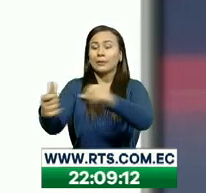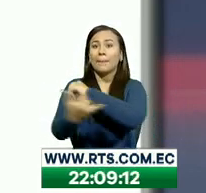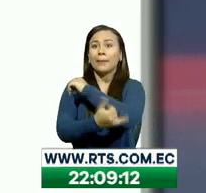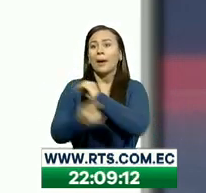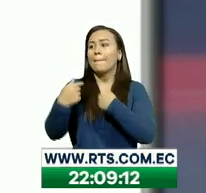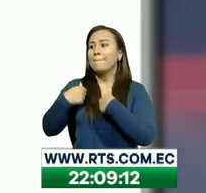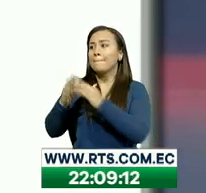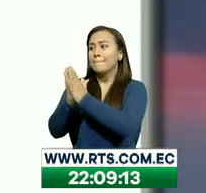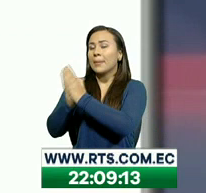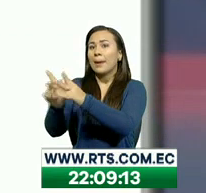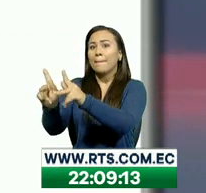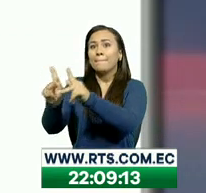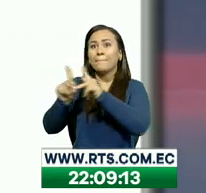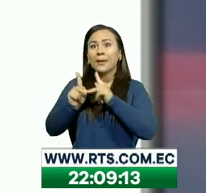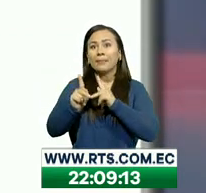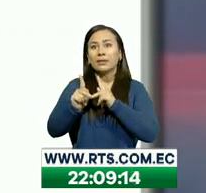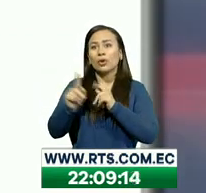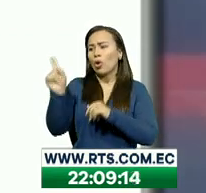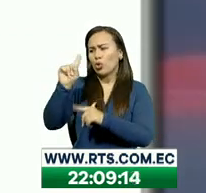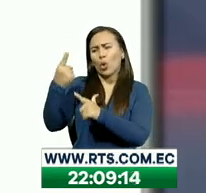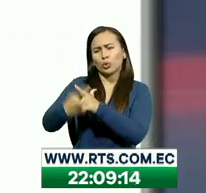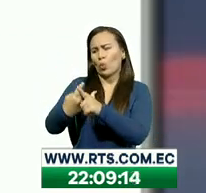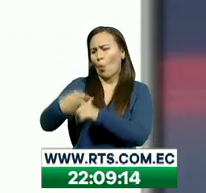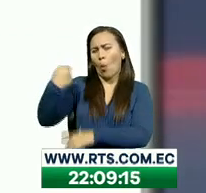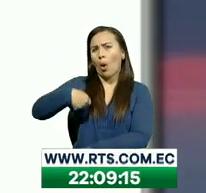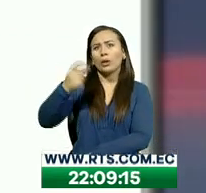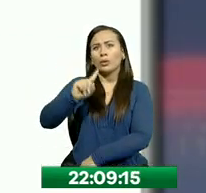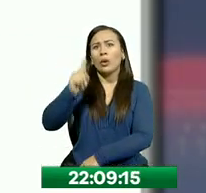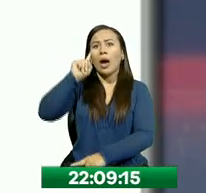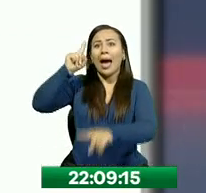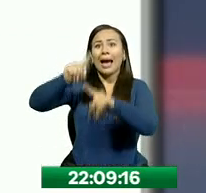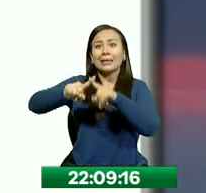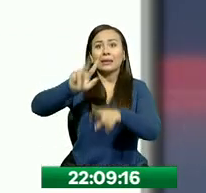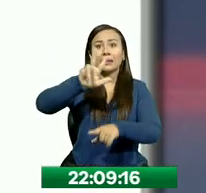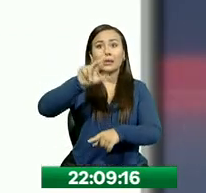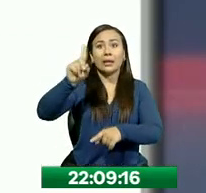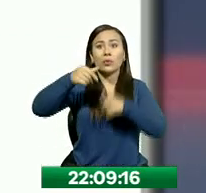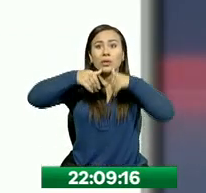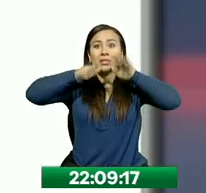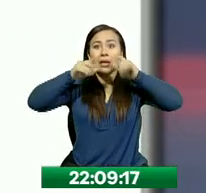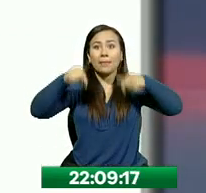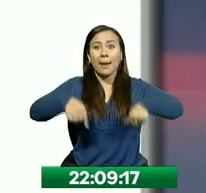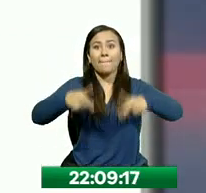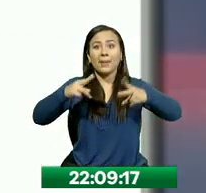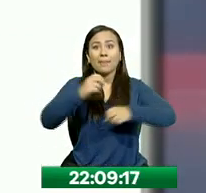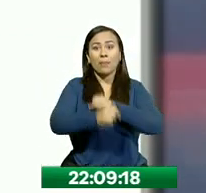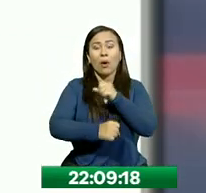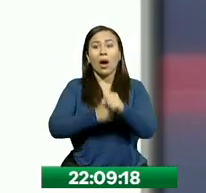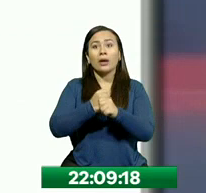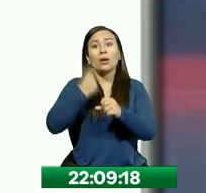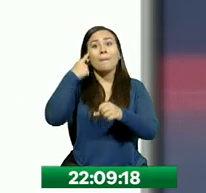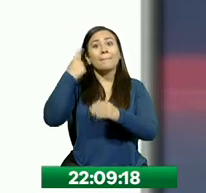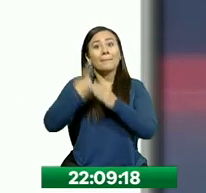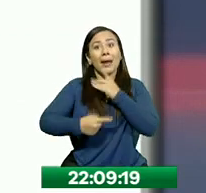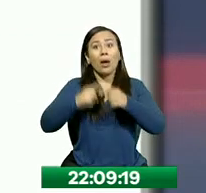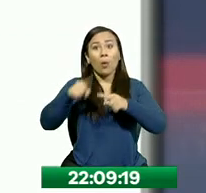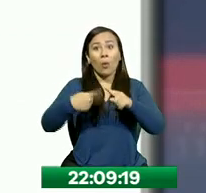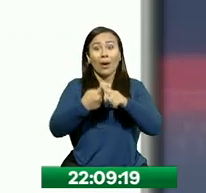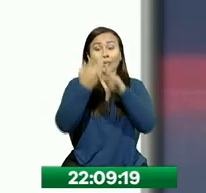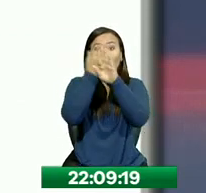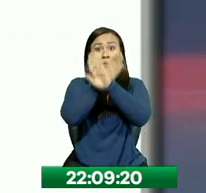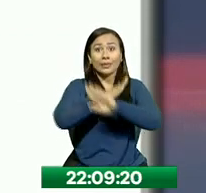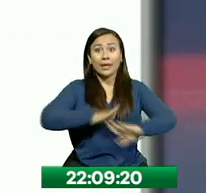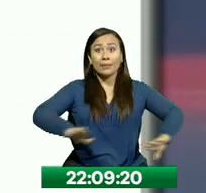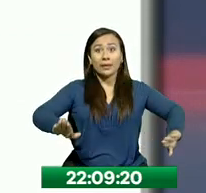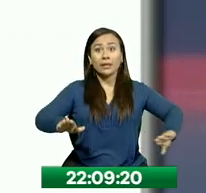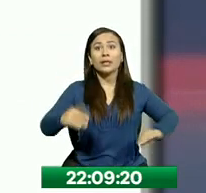conceda una licencia sin remuneración hasta el 31 de diciembre del presente año, a fin de que este proceso no